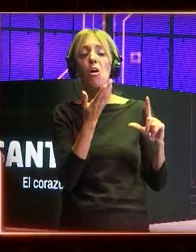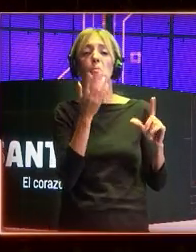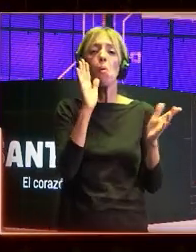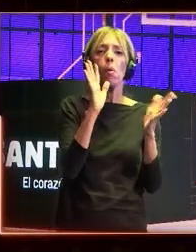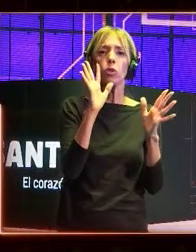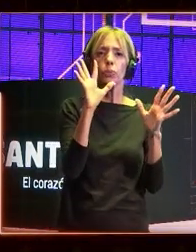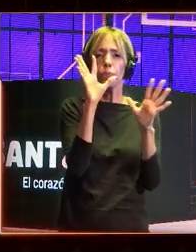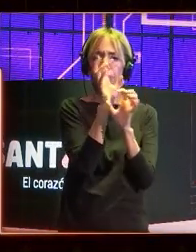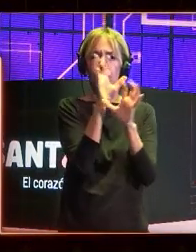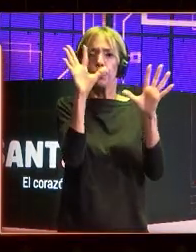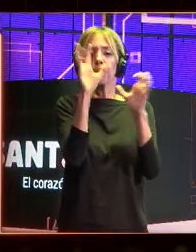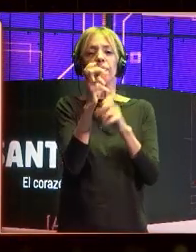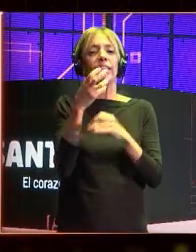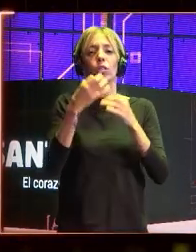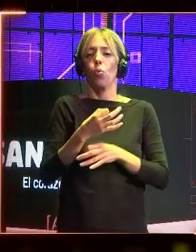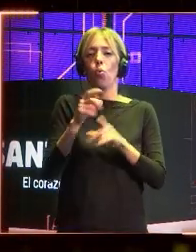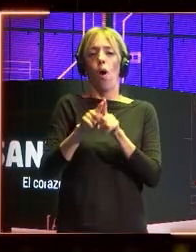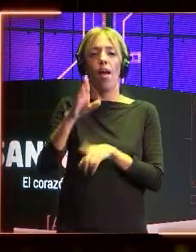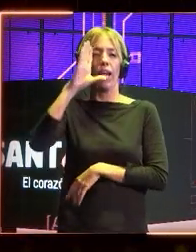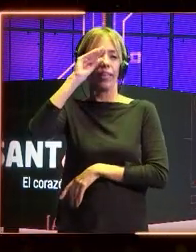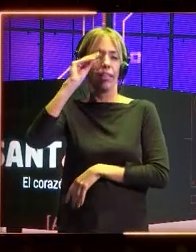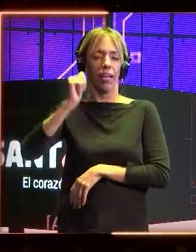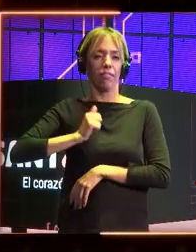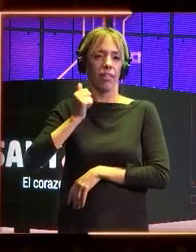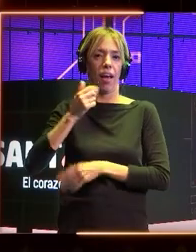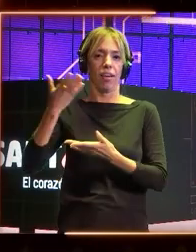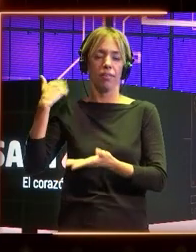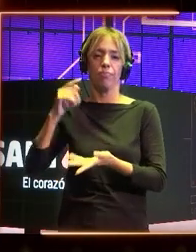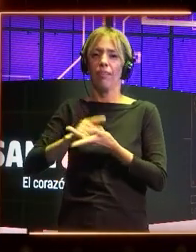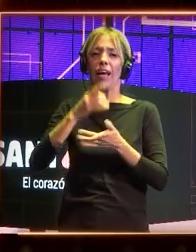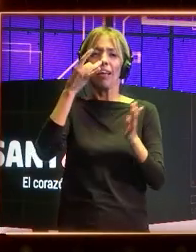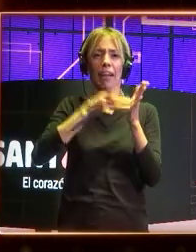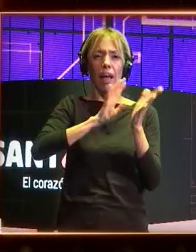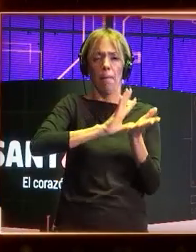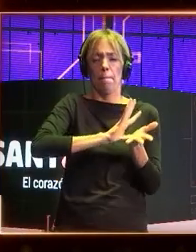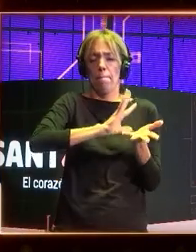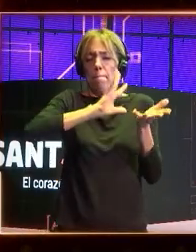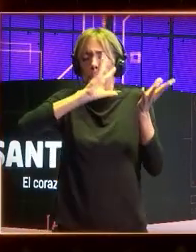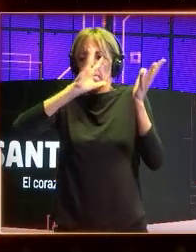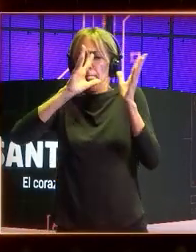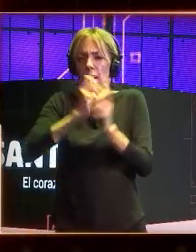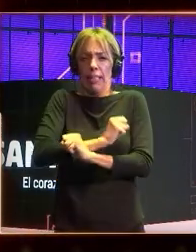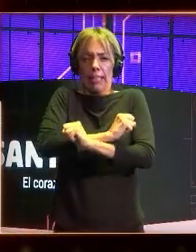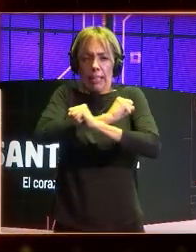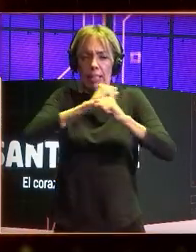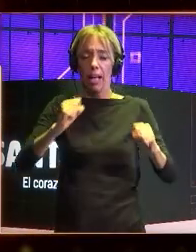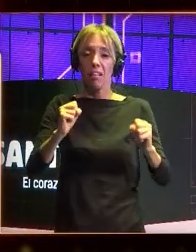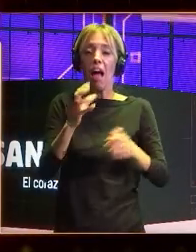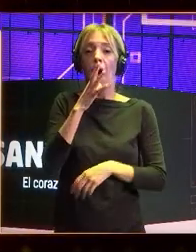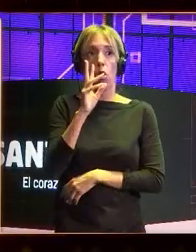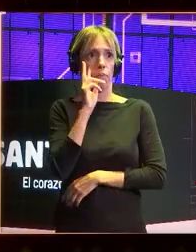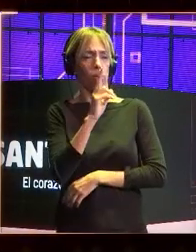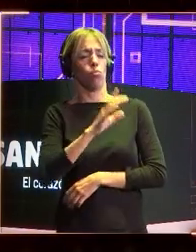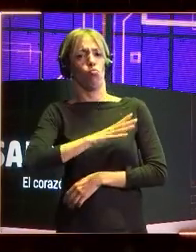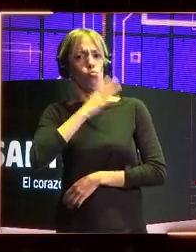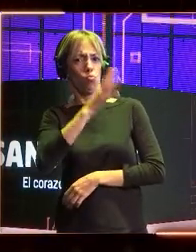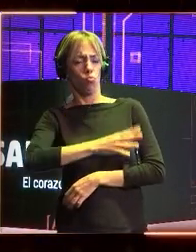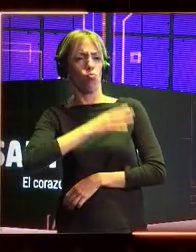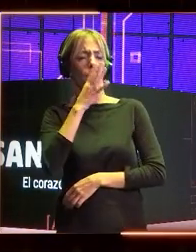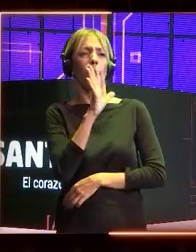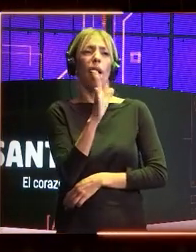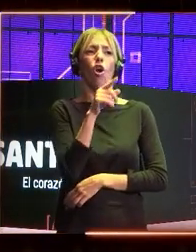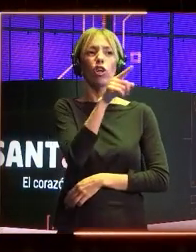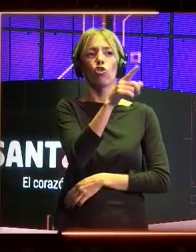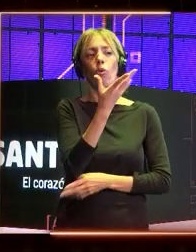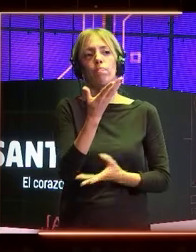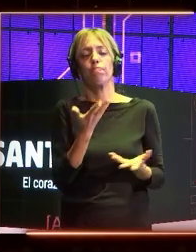momento la ía hará como ha hecho anteriormente dará un salto de calidad brutal donde de repente esto que ahora mismo es impresionante pero no lo puedes